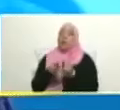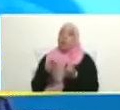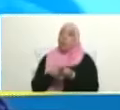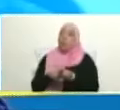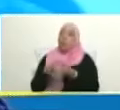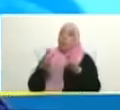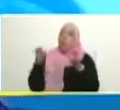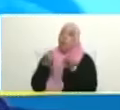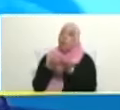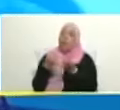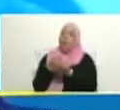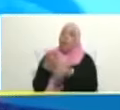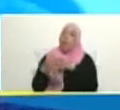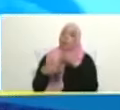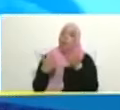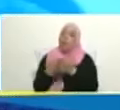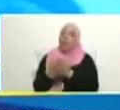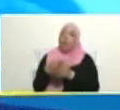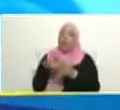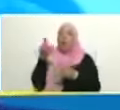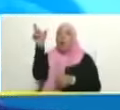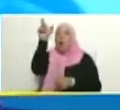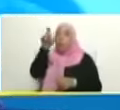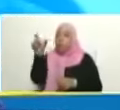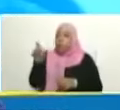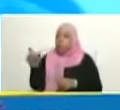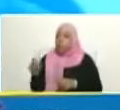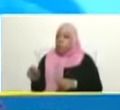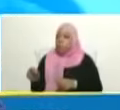un tema vital como la Guayana Esequiba.